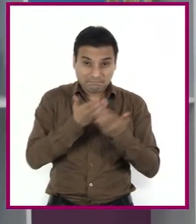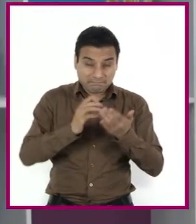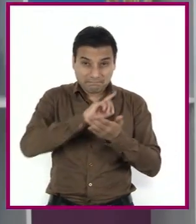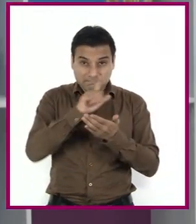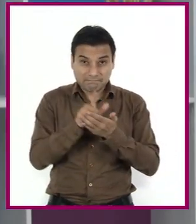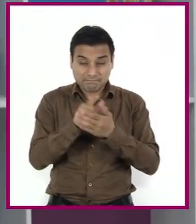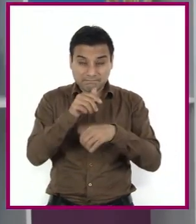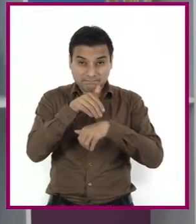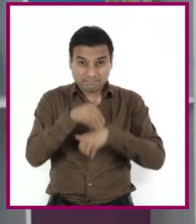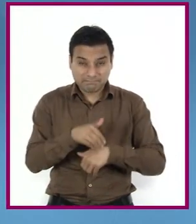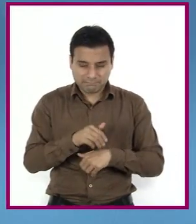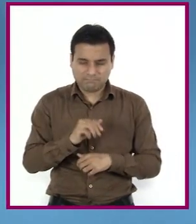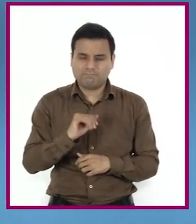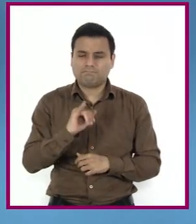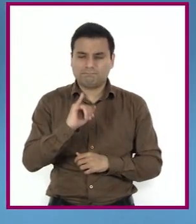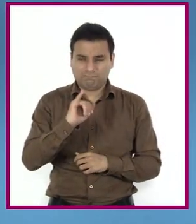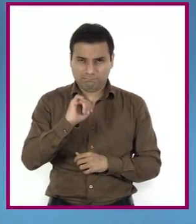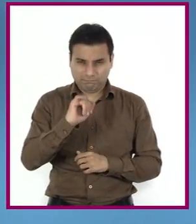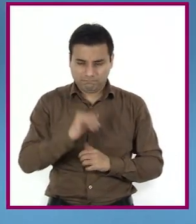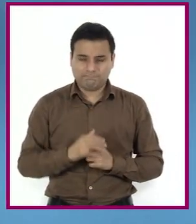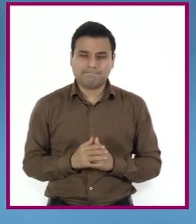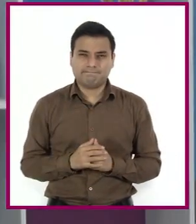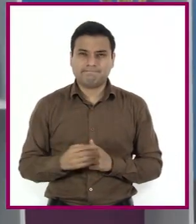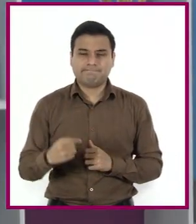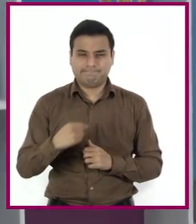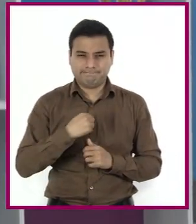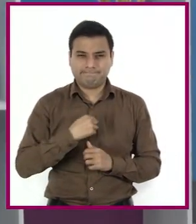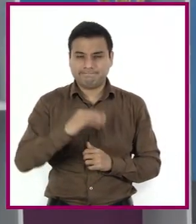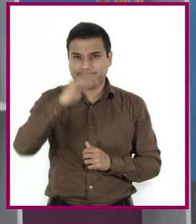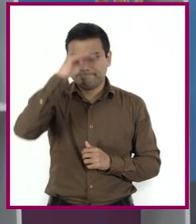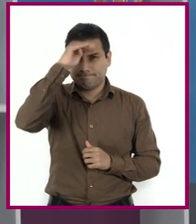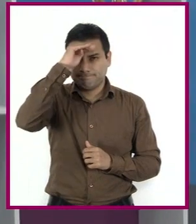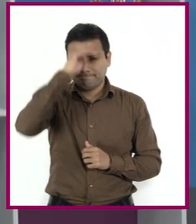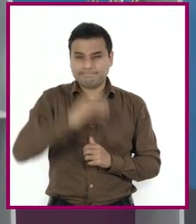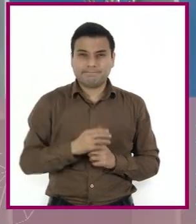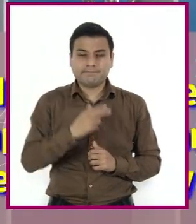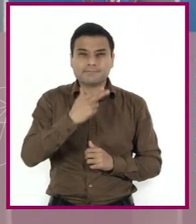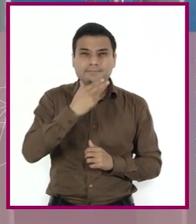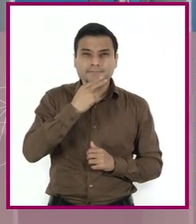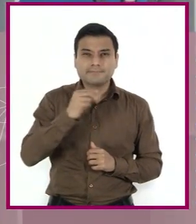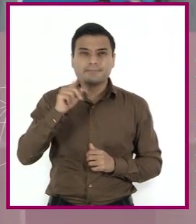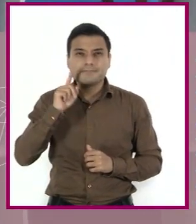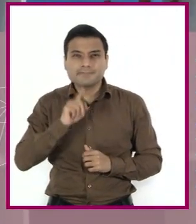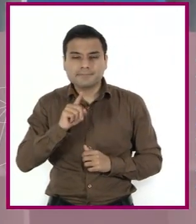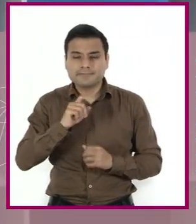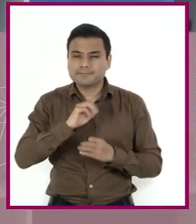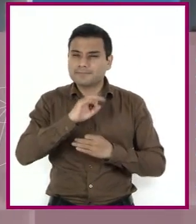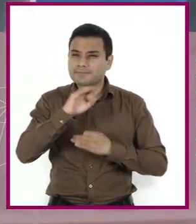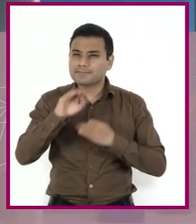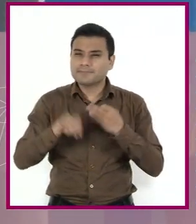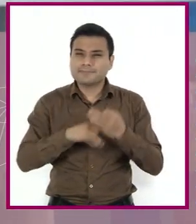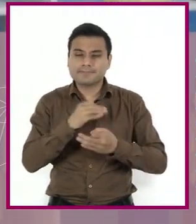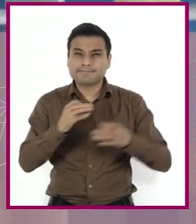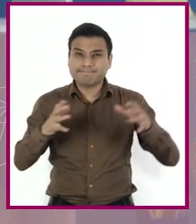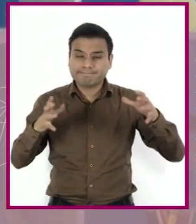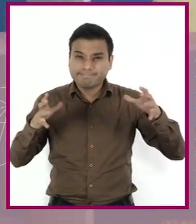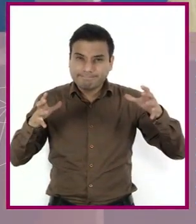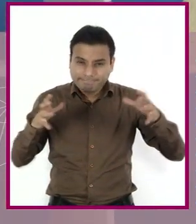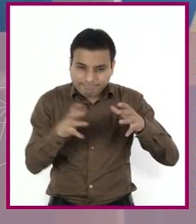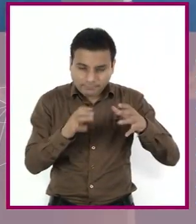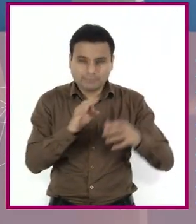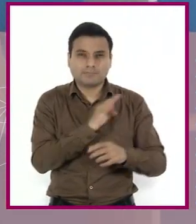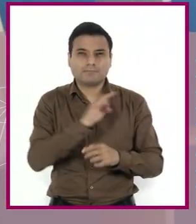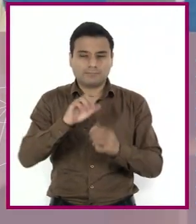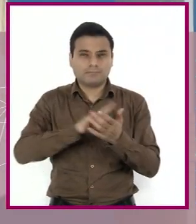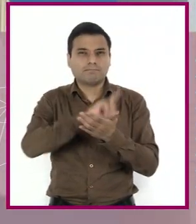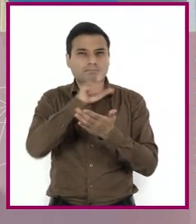Por supuesto que sí. Estoy convencida de que juntas y juntos podemos construir una sociedad congruente con sus leyes